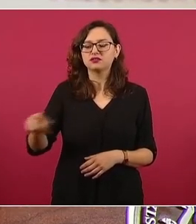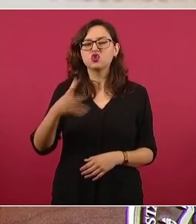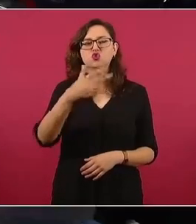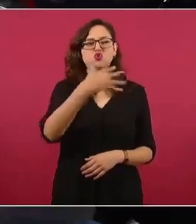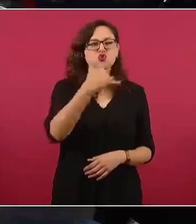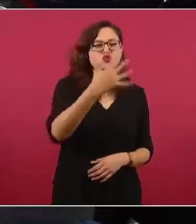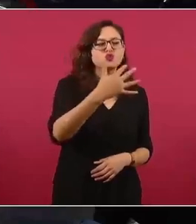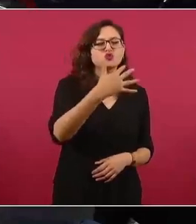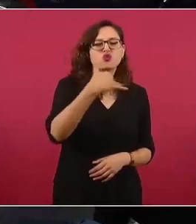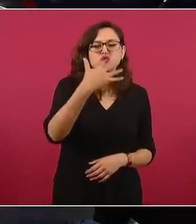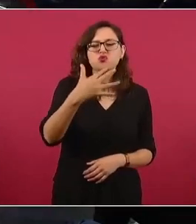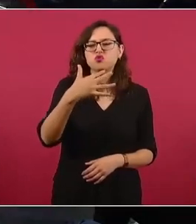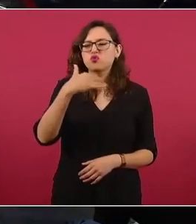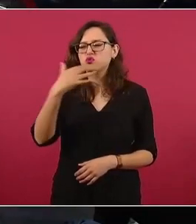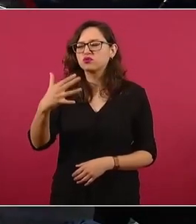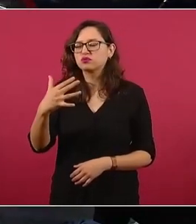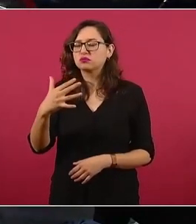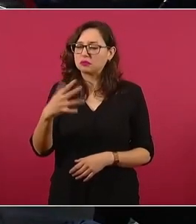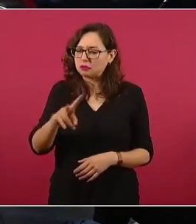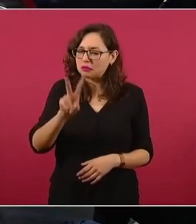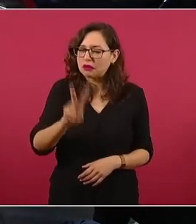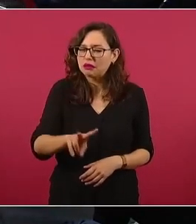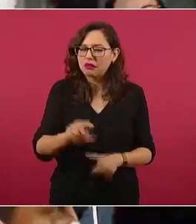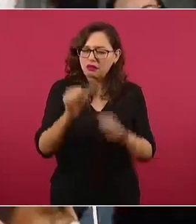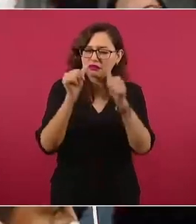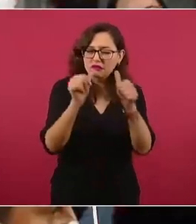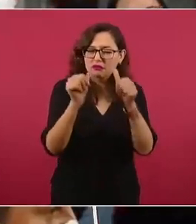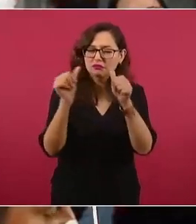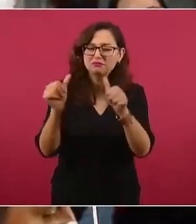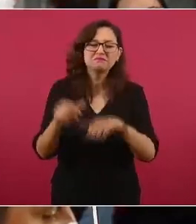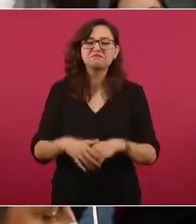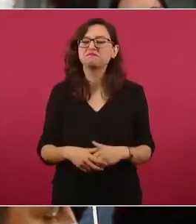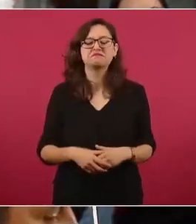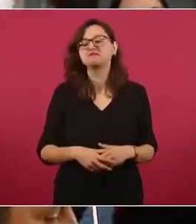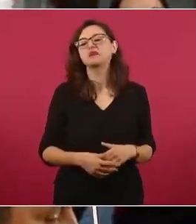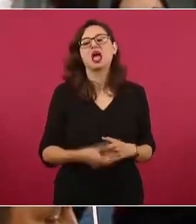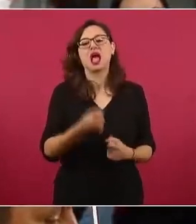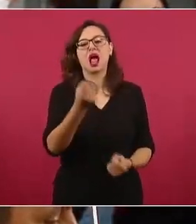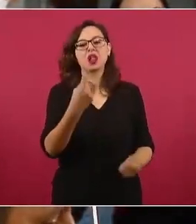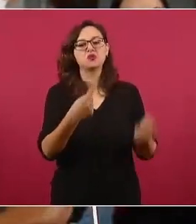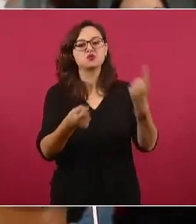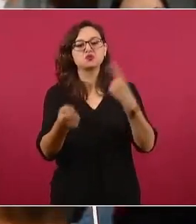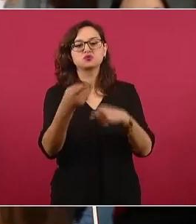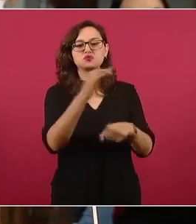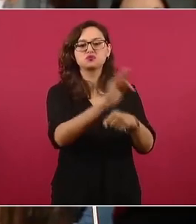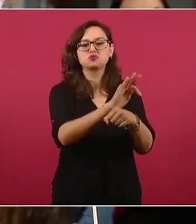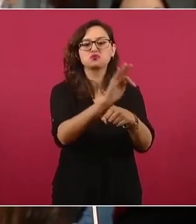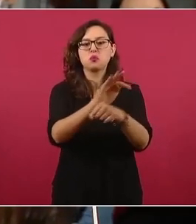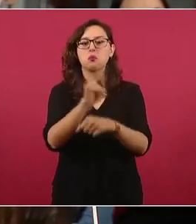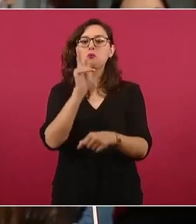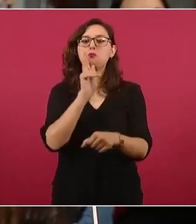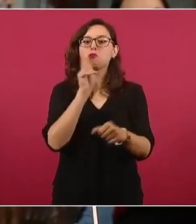otros actores políticos cuyos nombres se han convertido en sinónimos de corrupción, y que a pesar de las evidencias